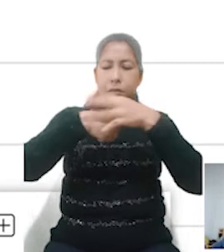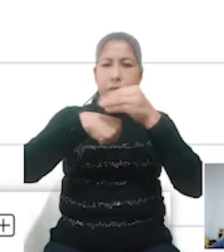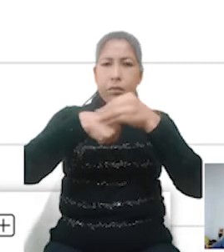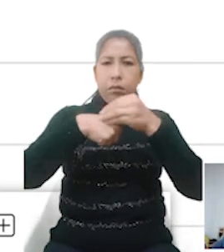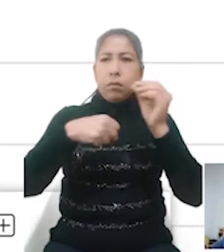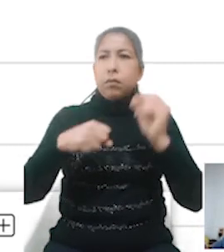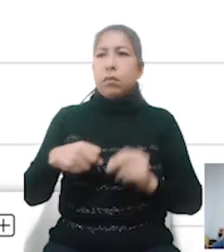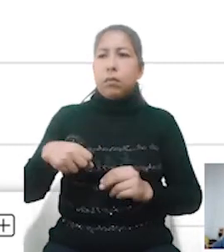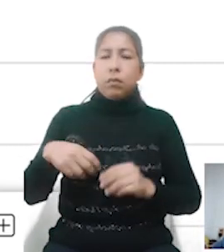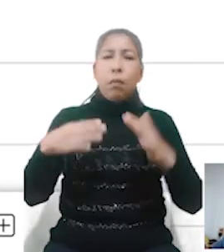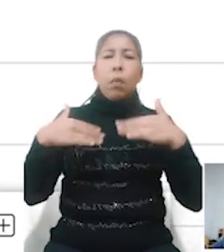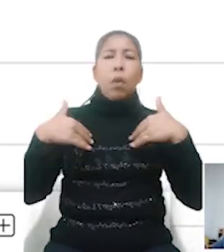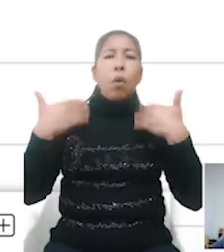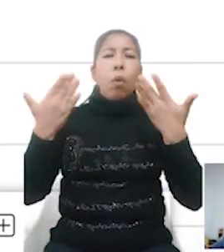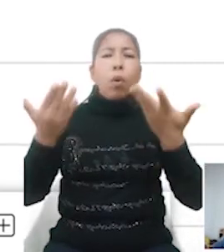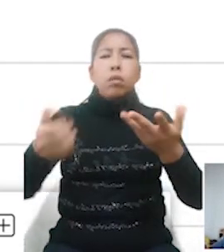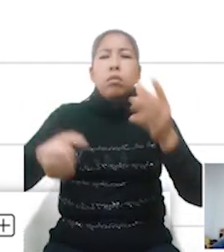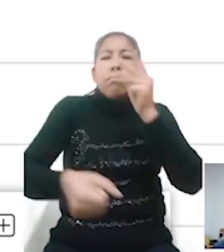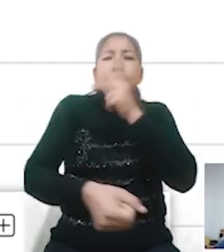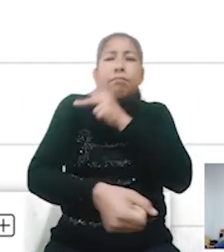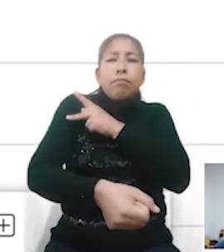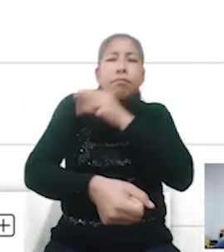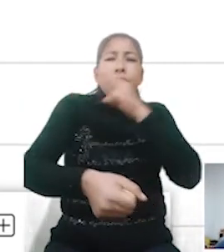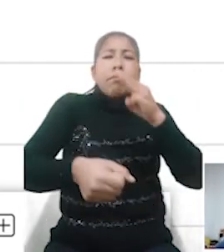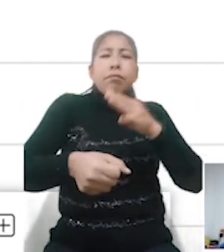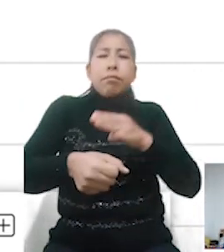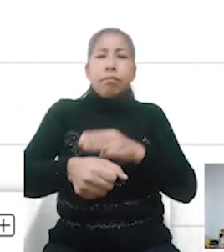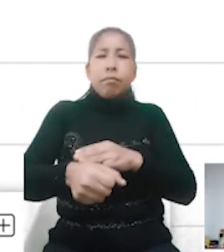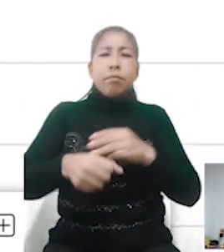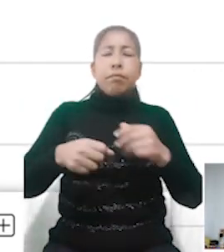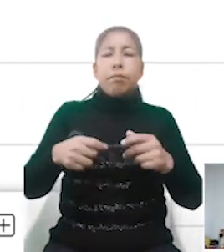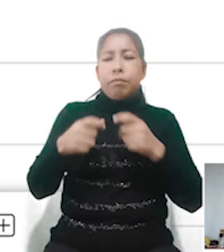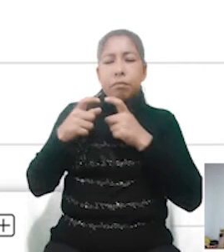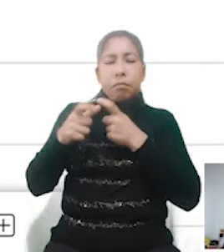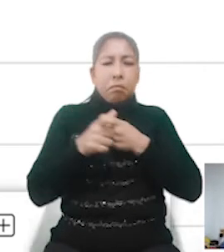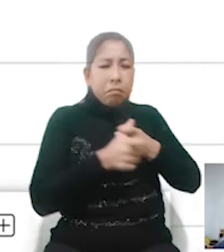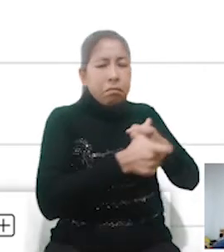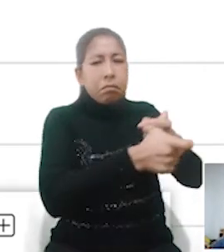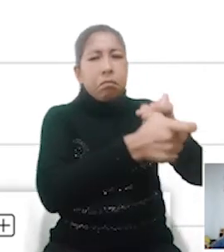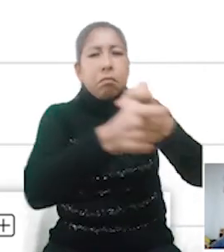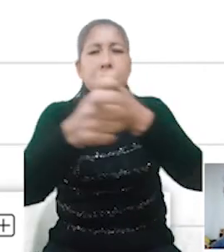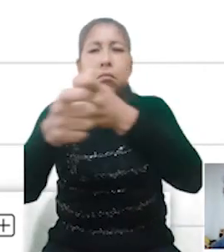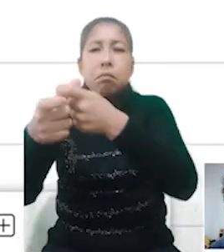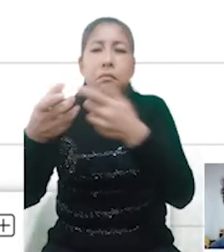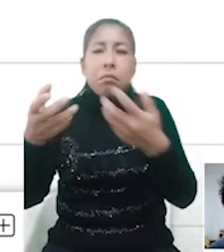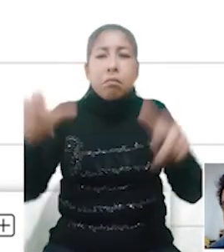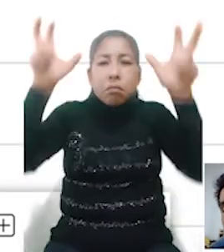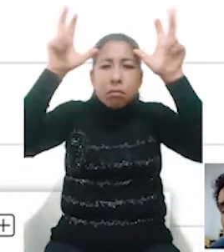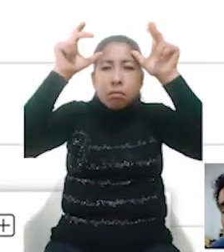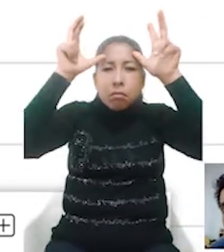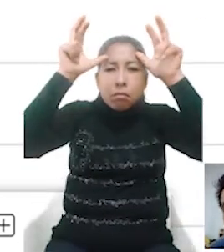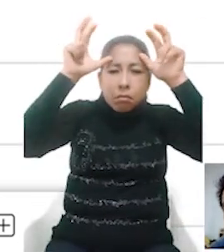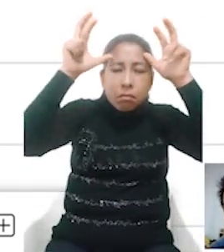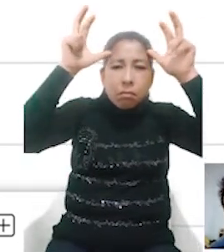y podemos anotar en nuestros datos. ¿Cuántos kilómetros ha recorrido el caballo? Si el caballo puede únicamente